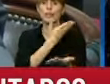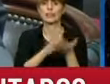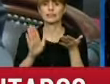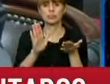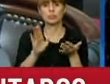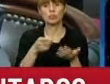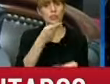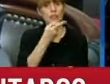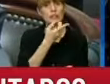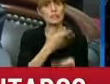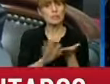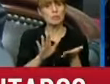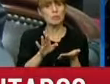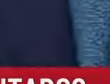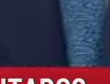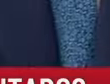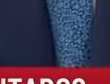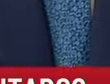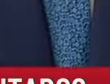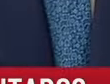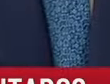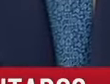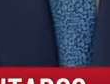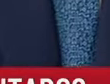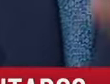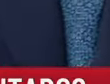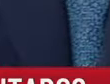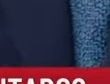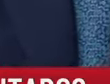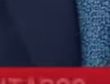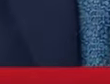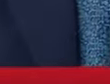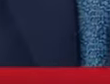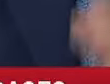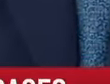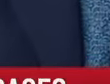Chao, hasta luego. Bueno, señores, soy Eduardo Feynman. Estamos hasta las 8 de la noche, 8 menos 5, menos 10 más o menos.